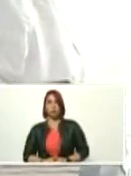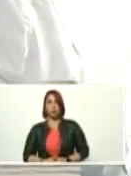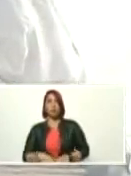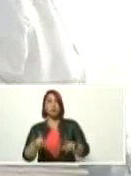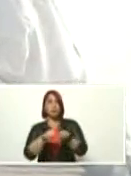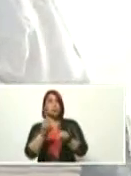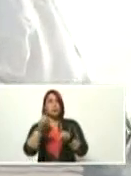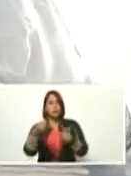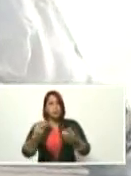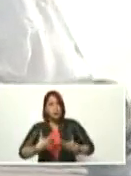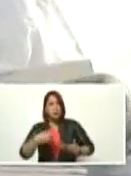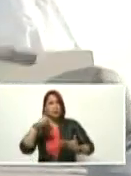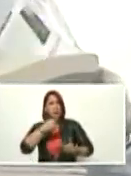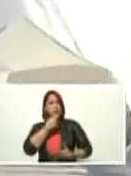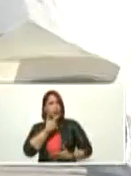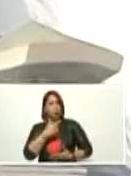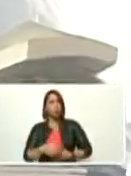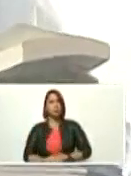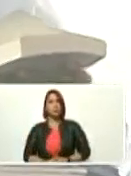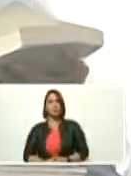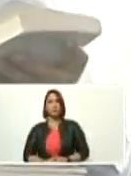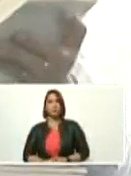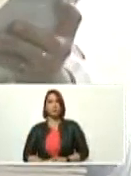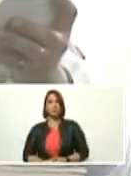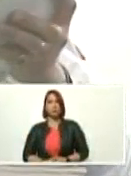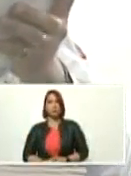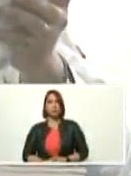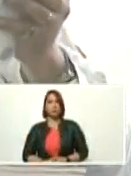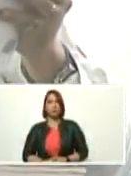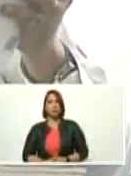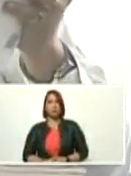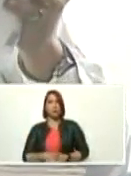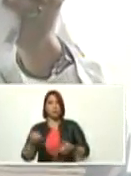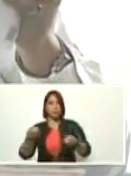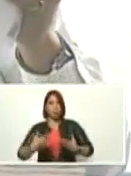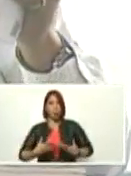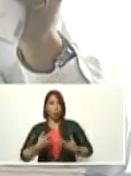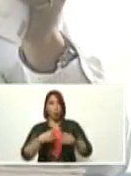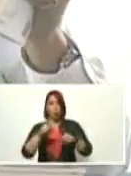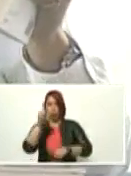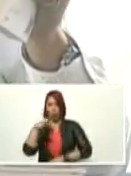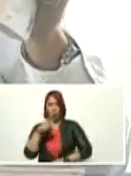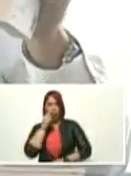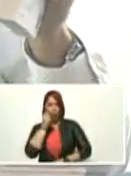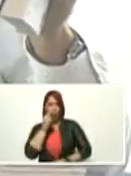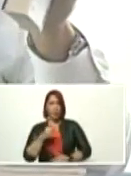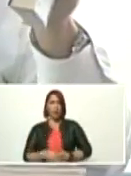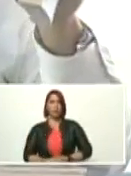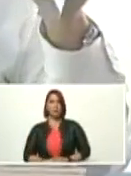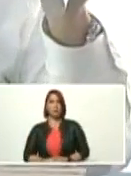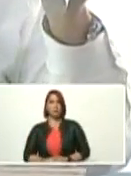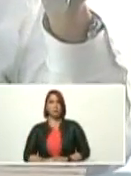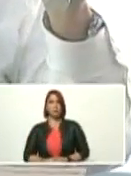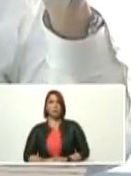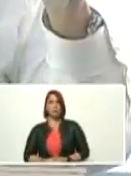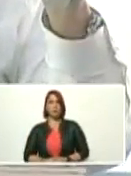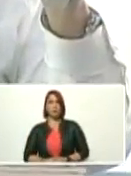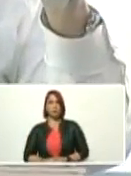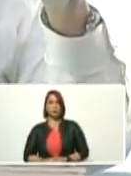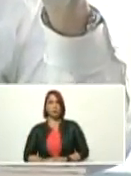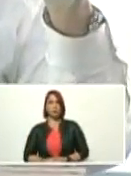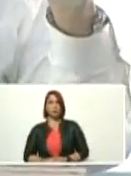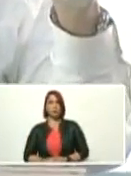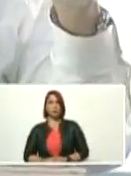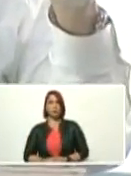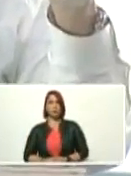Igualmente me llega un regalo bien bonito de Farruko VI, Farruko. Farruko está en Vigo, ¿ya? En